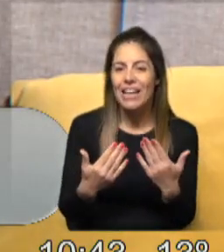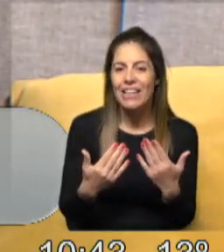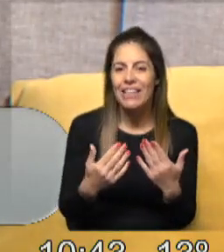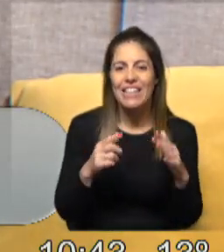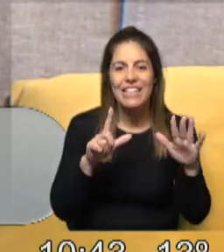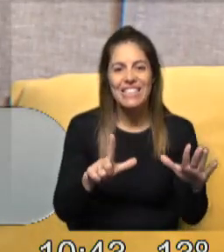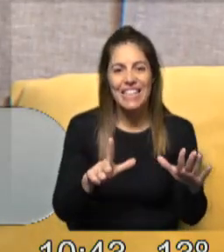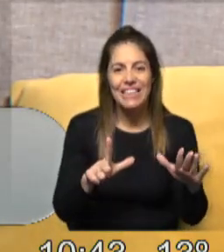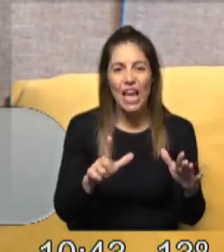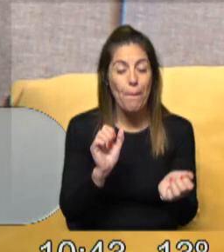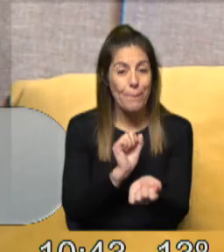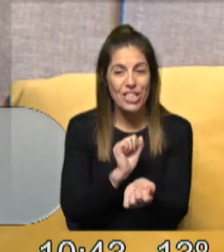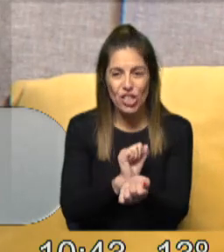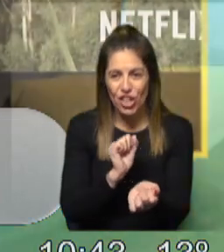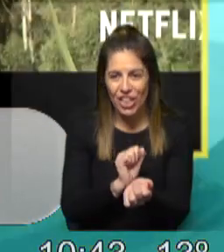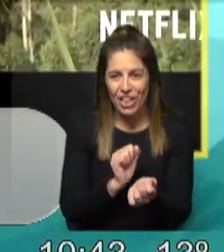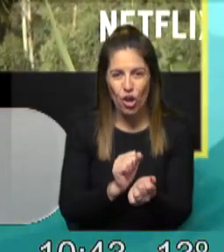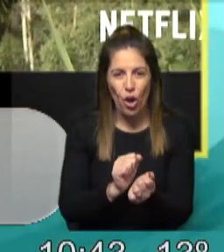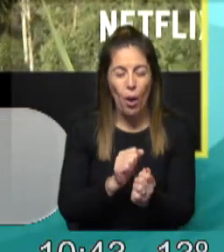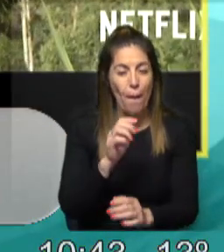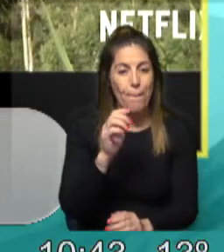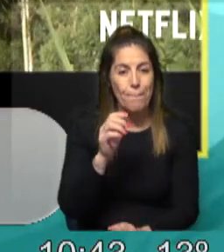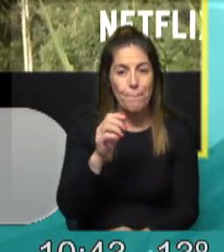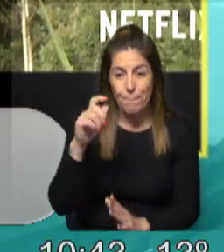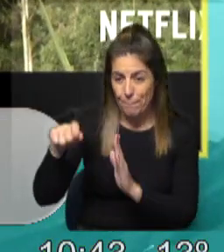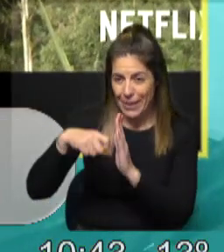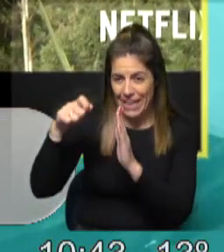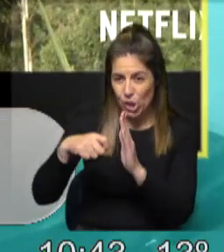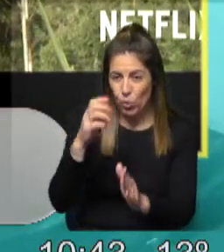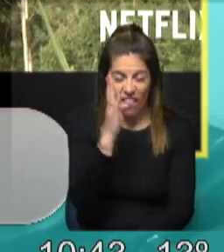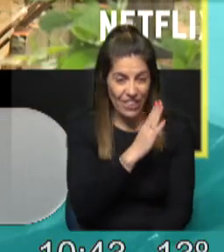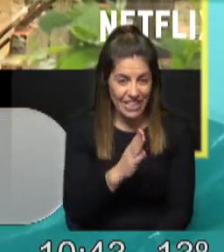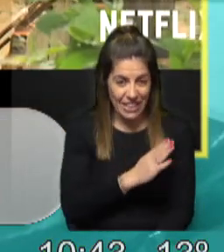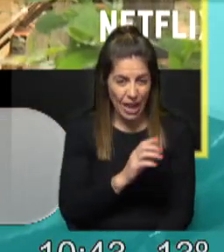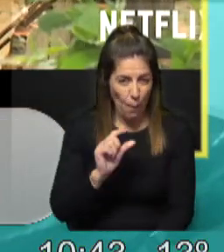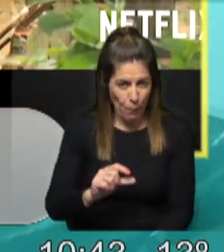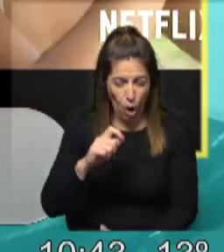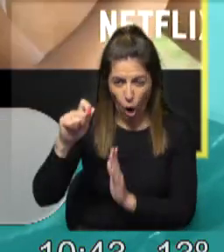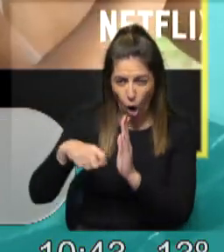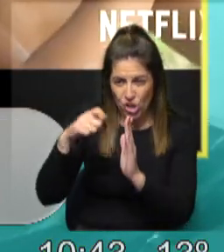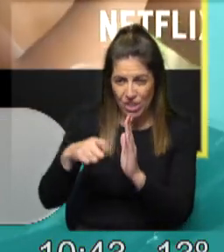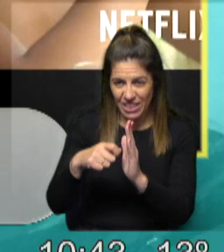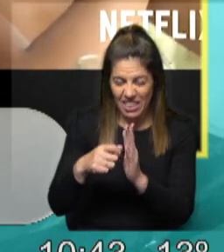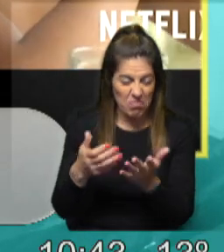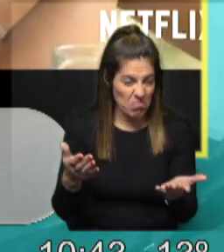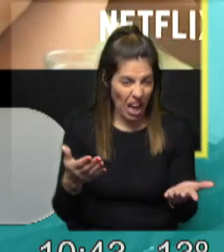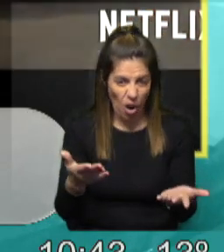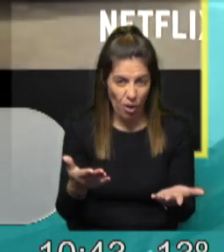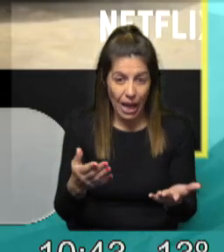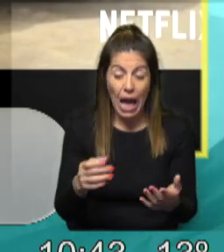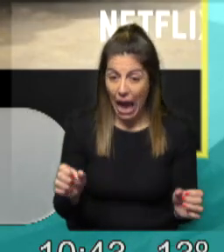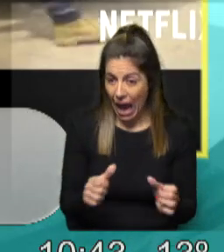Siete Prisioneros. Película brasilera. Hay poco cine brasilero en la vuelta. Sí. No porque no lo hagan, todo lo contrario. Brasil tiene esa costumbre